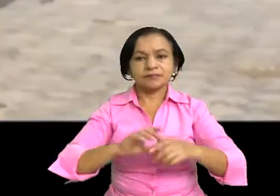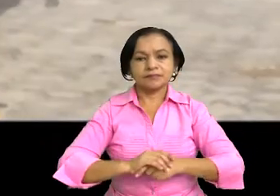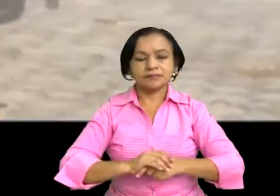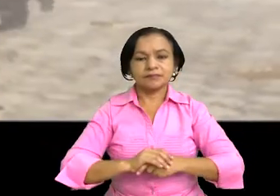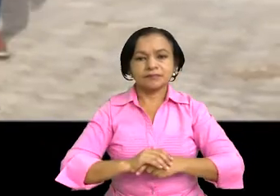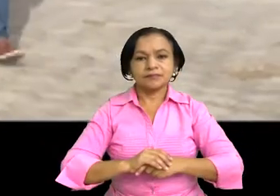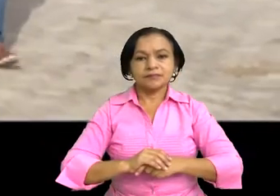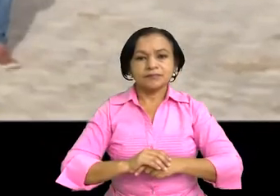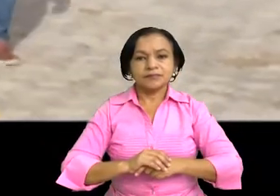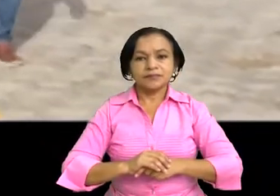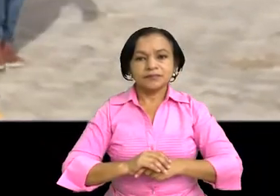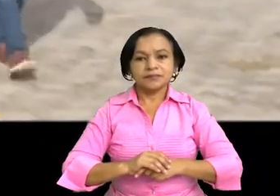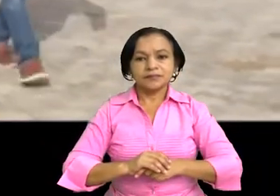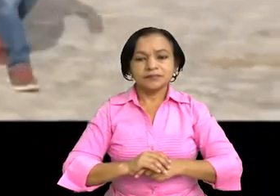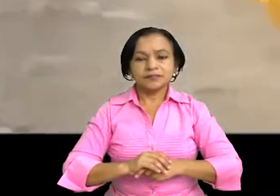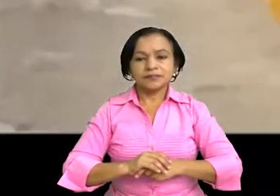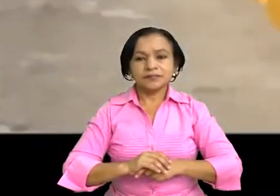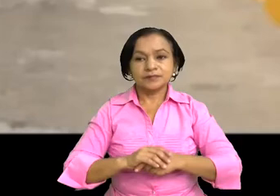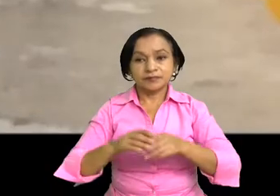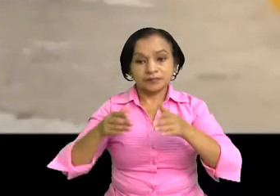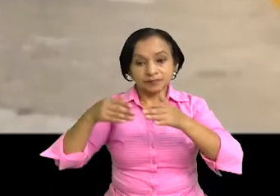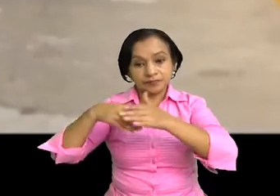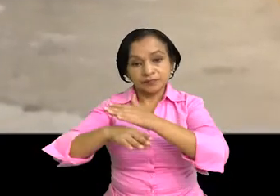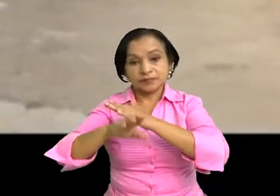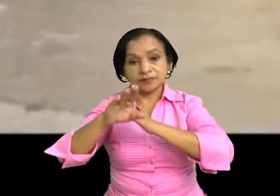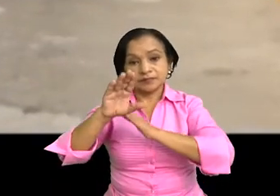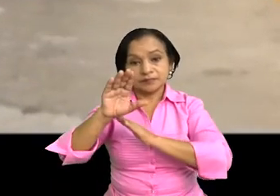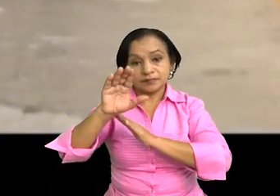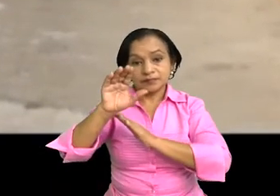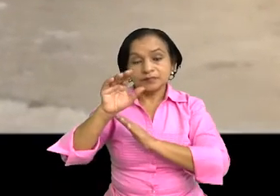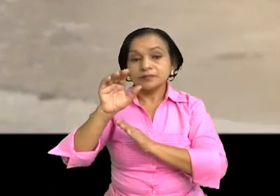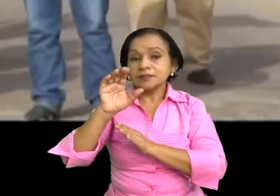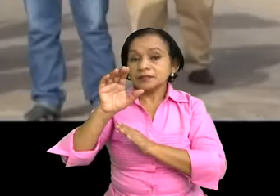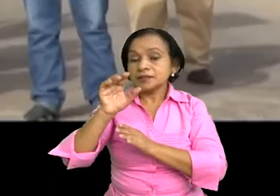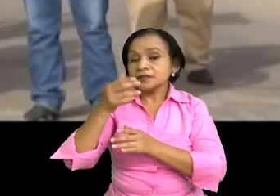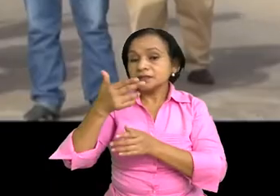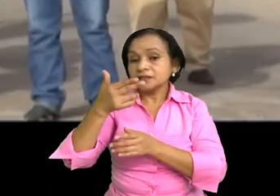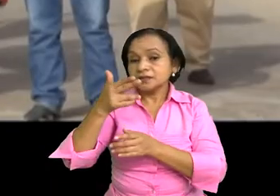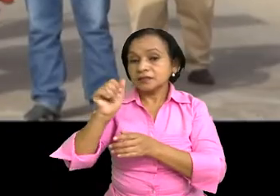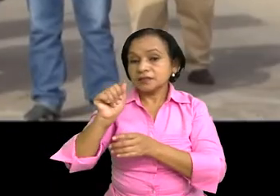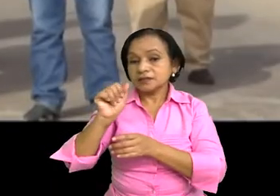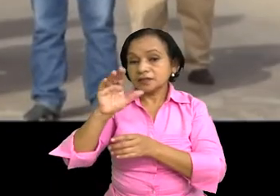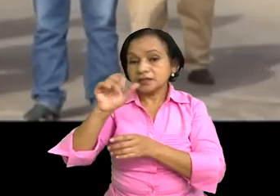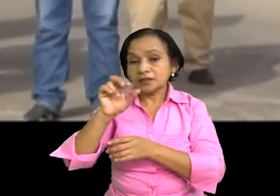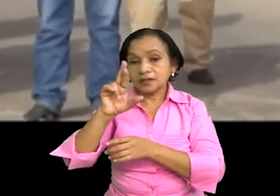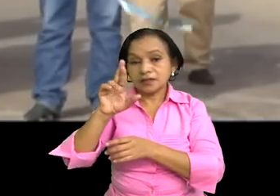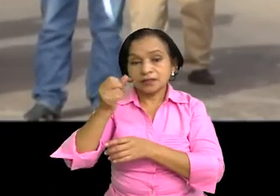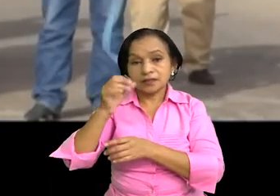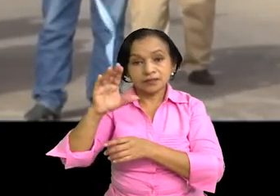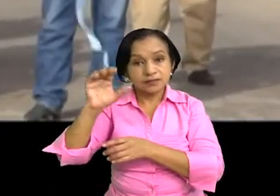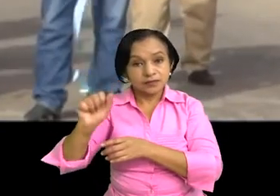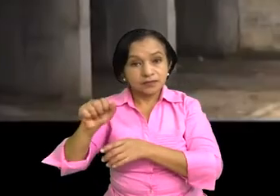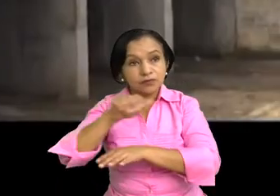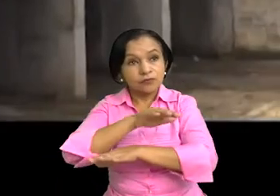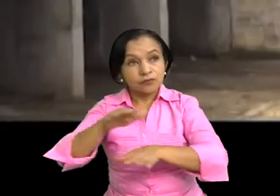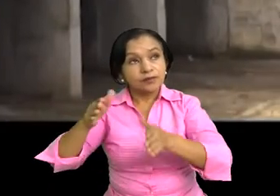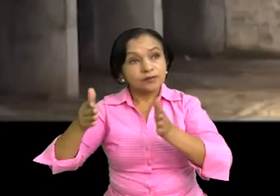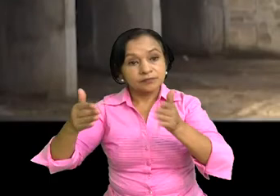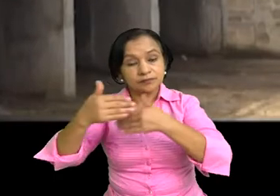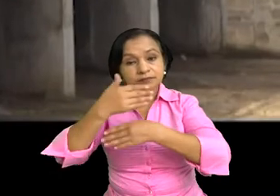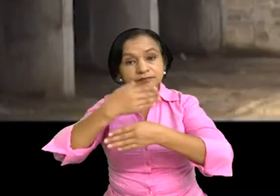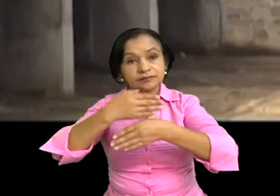Saratoga. La caja puente Chacaraseca, que la acabamos de inaugurar ahora. Con esta caja puente culminamos obras